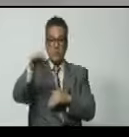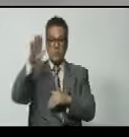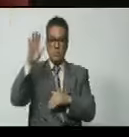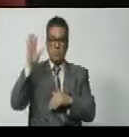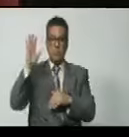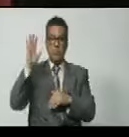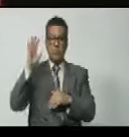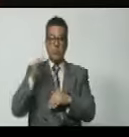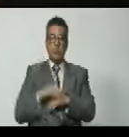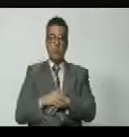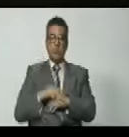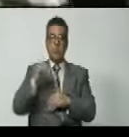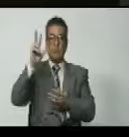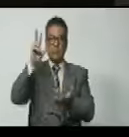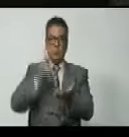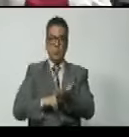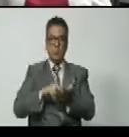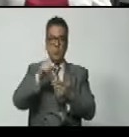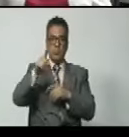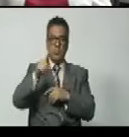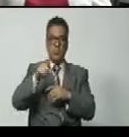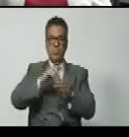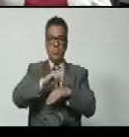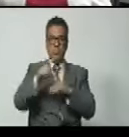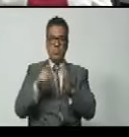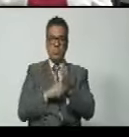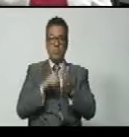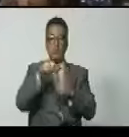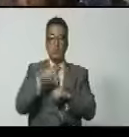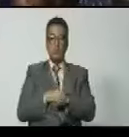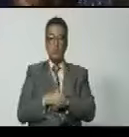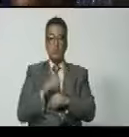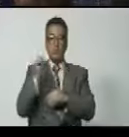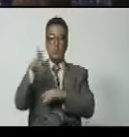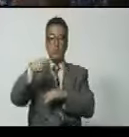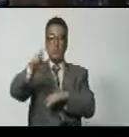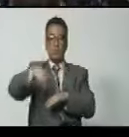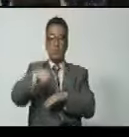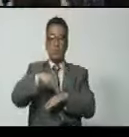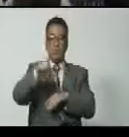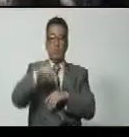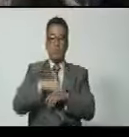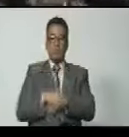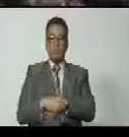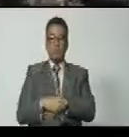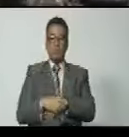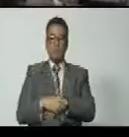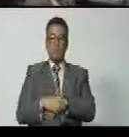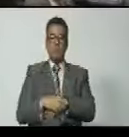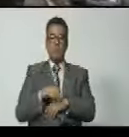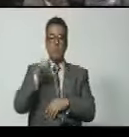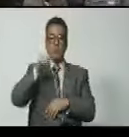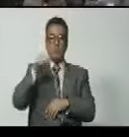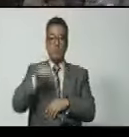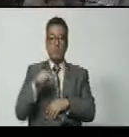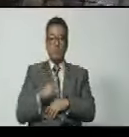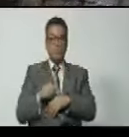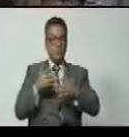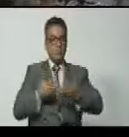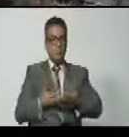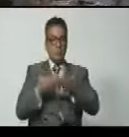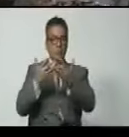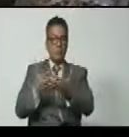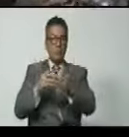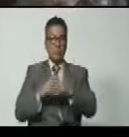señal de costumbre. Queda aprobado por unanimidad de la Asamblea Nacional. Por tanto, se